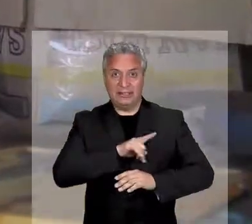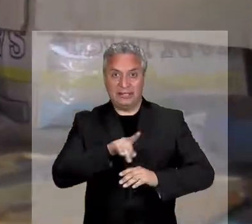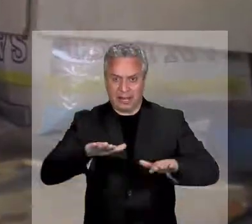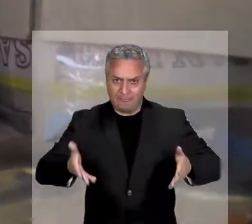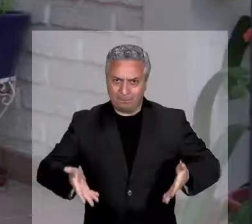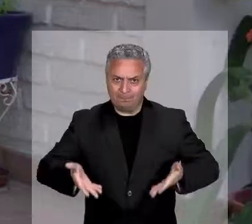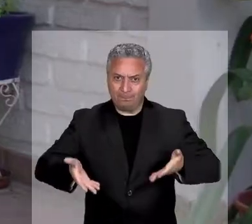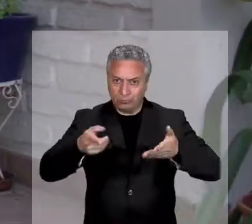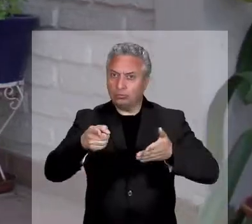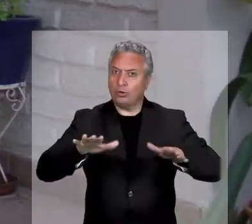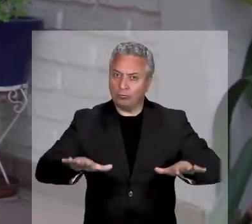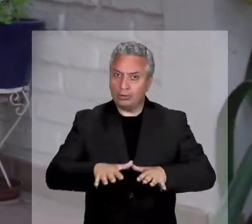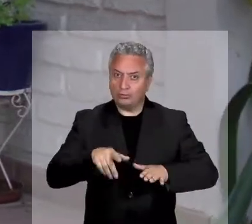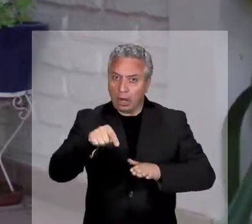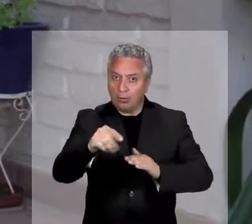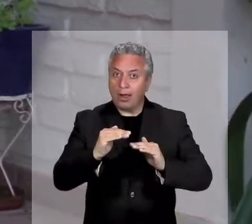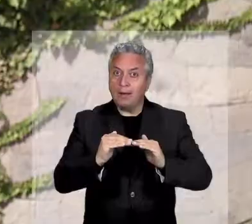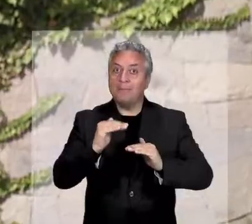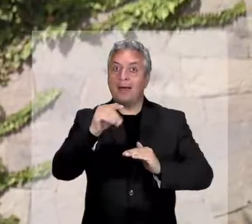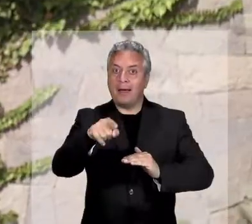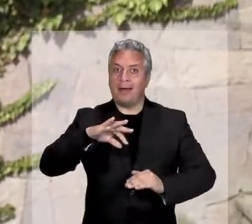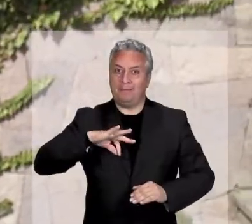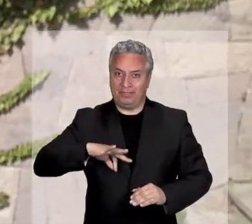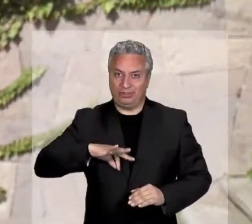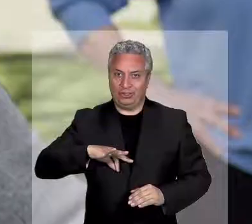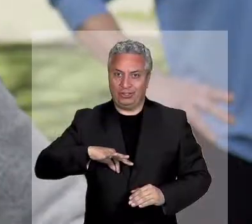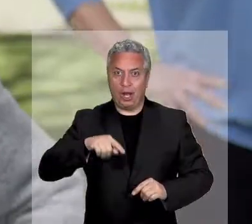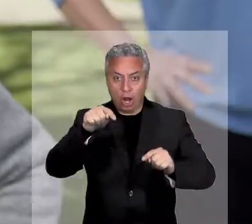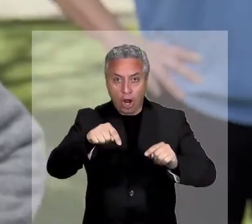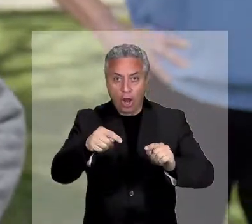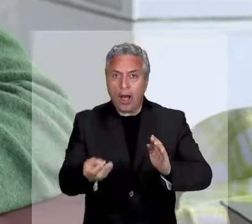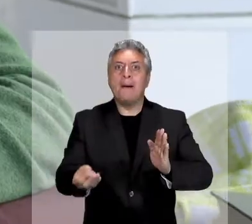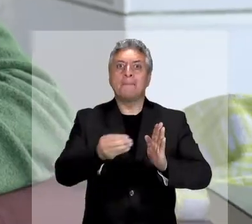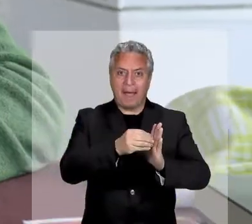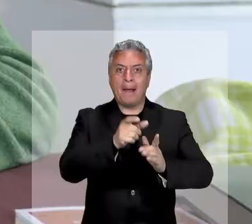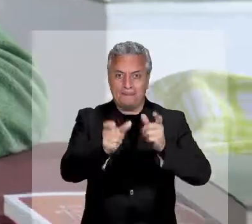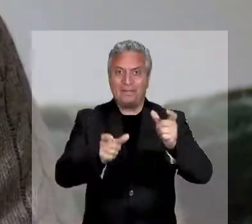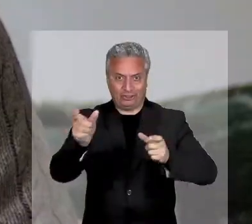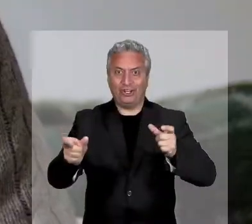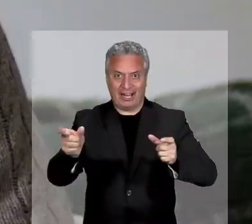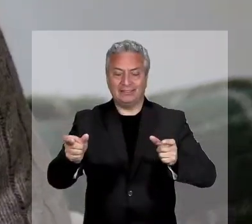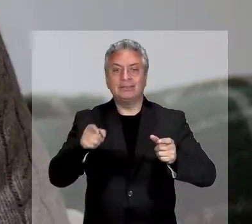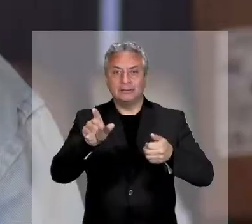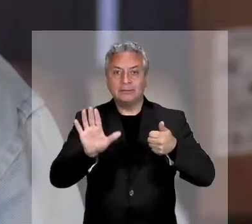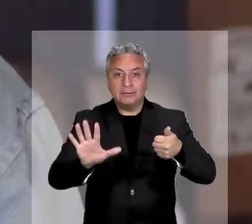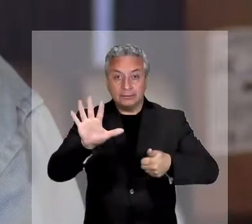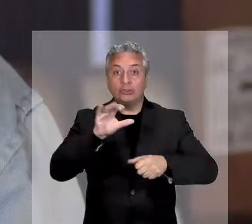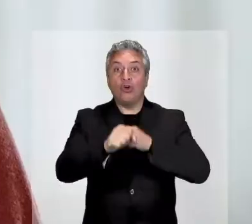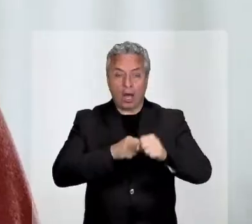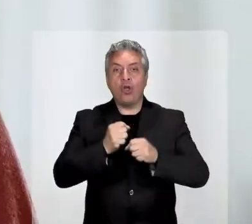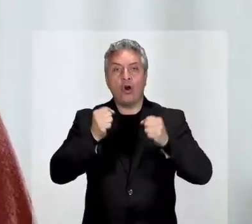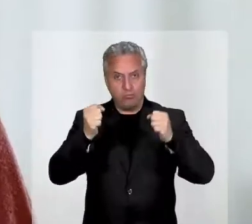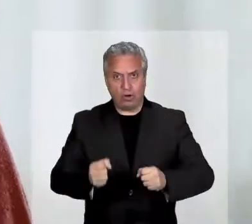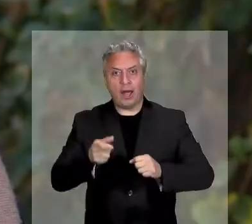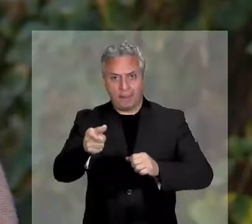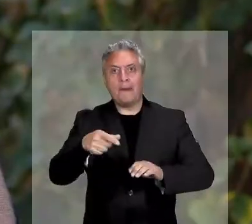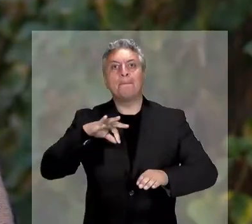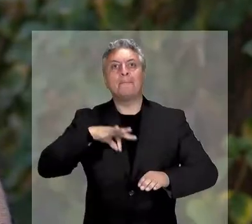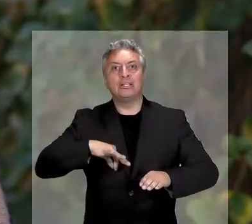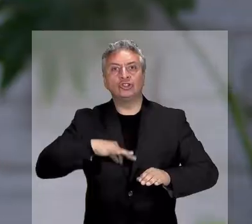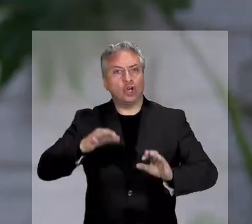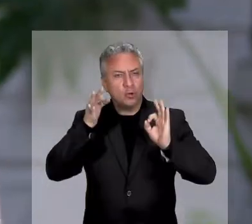Chile creció con tu esfuerzo, ahora crece tu pensión. Hoy más personas desde los 65 años pueden acceder a la